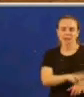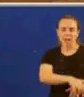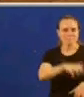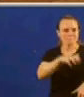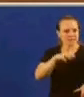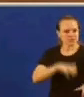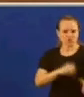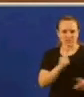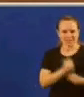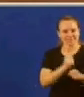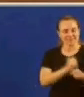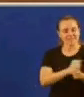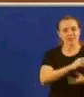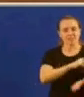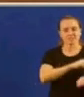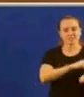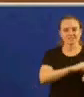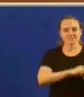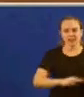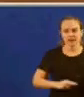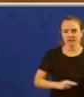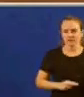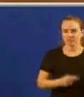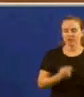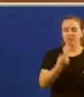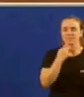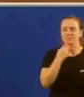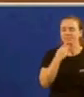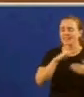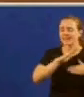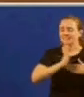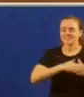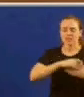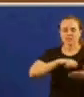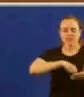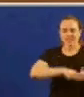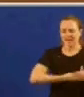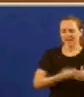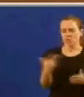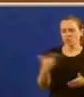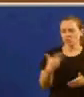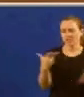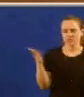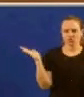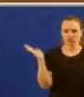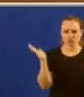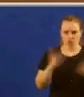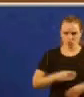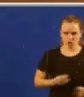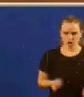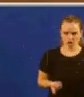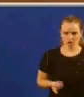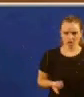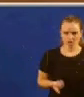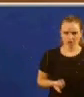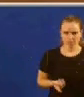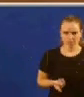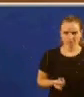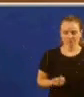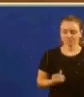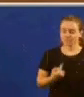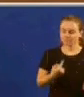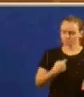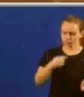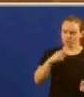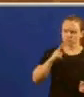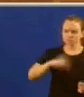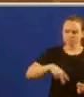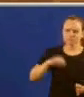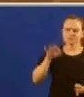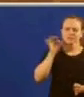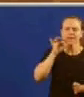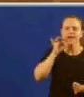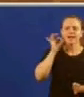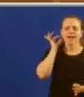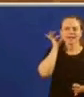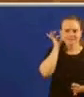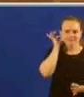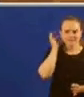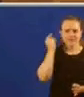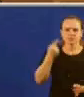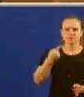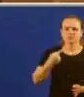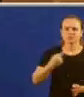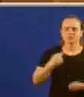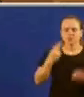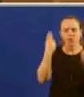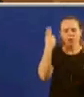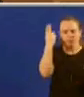Galiza se nos diga que se unha realidade pechada que non temos nin dereito a cuestionar. Eu como galega nin me resigno nin me